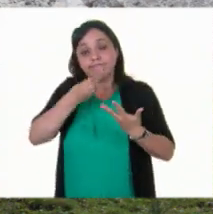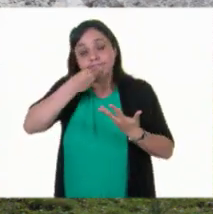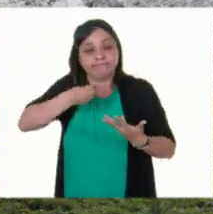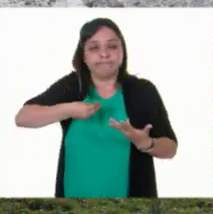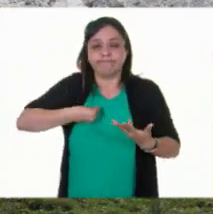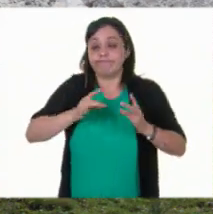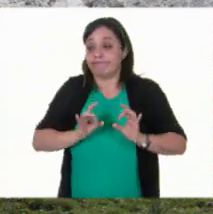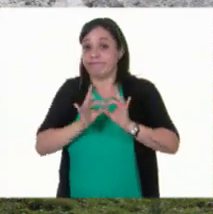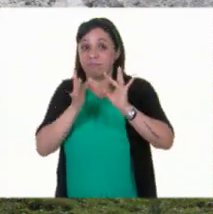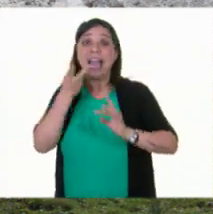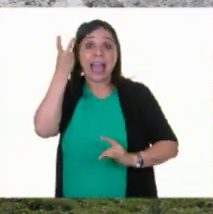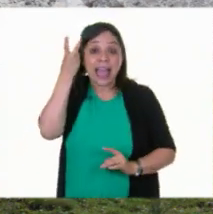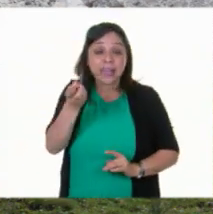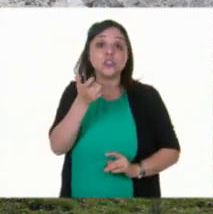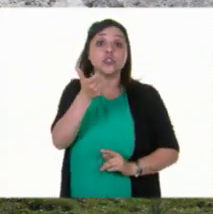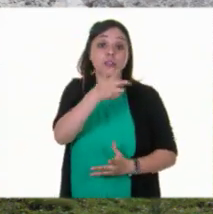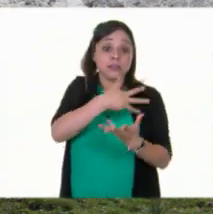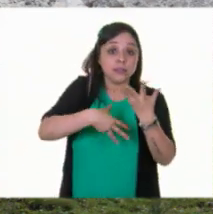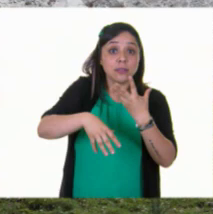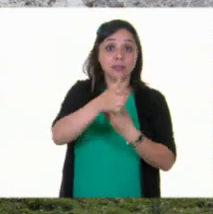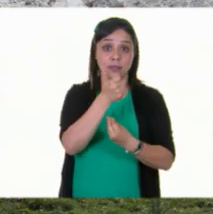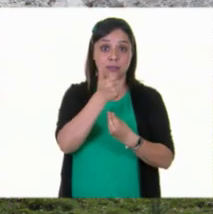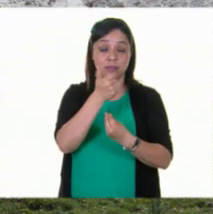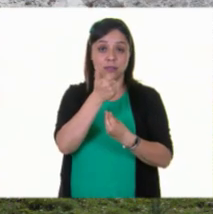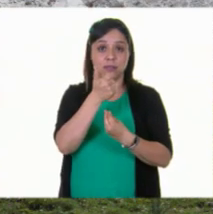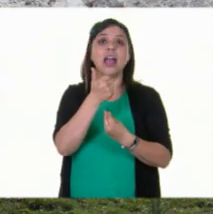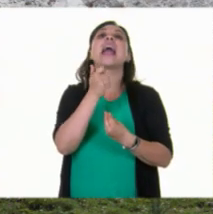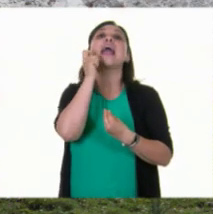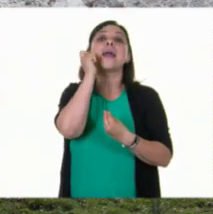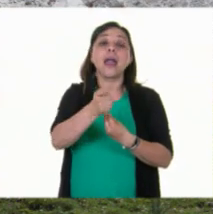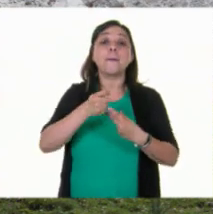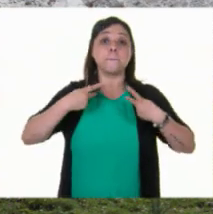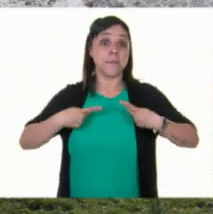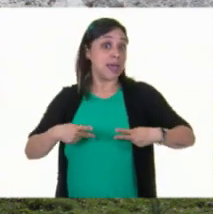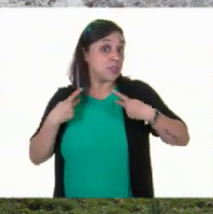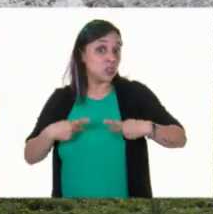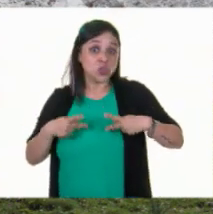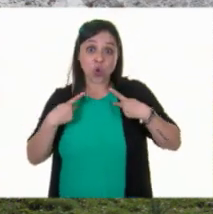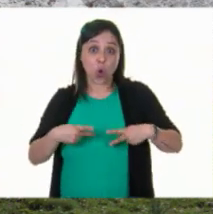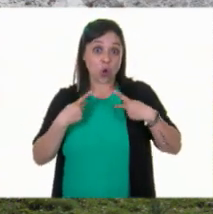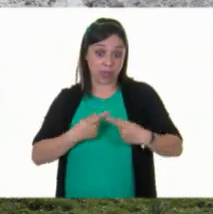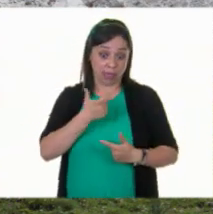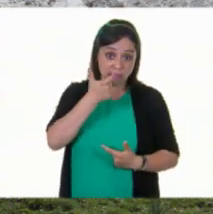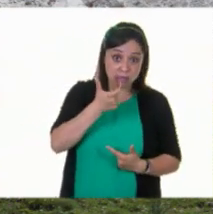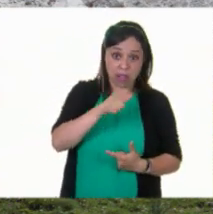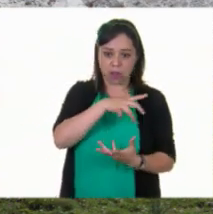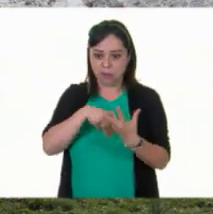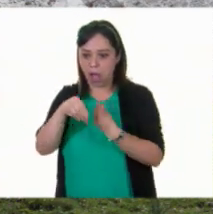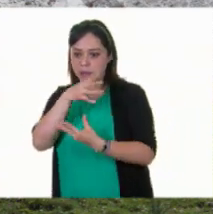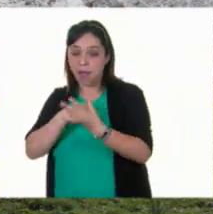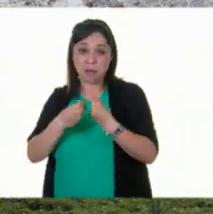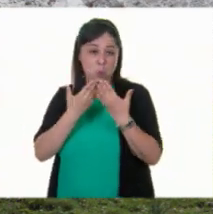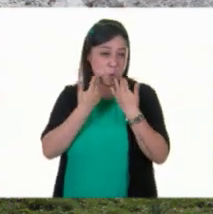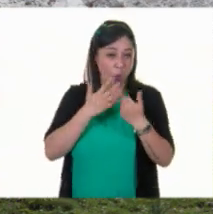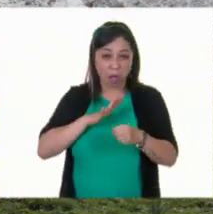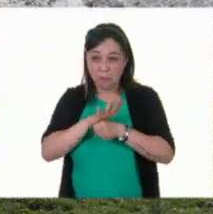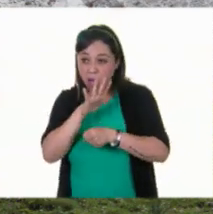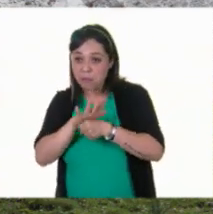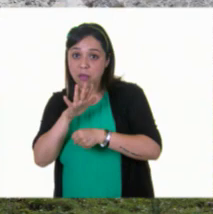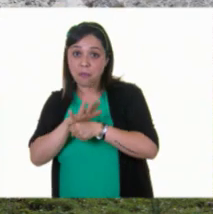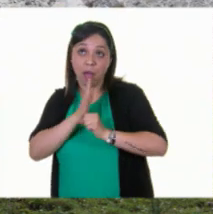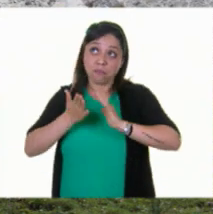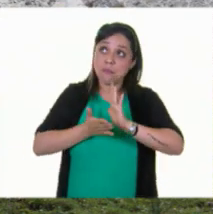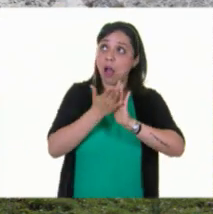la vulnerabilidad social y económica se refiere a que cuando las personas no tienen suficientes ingresos, no pueden construir viviendas